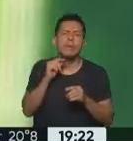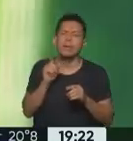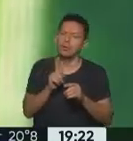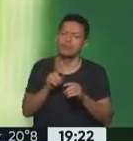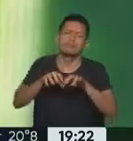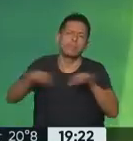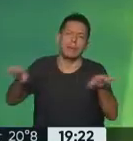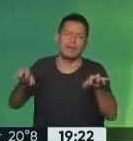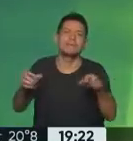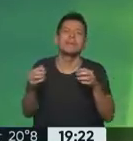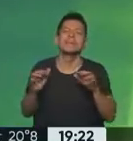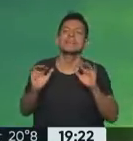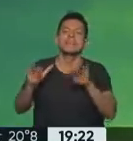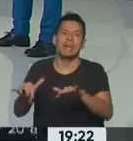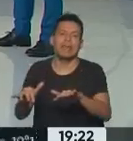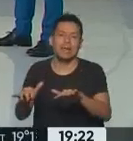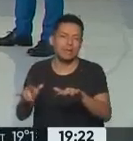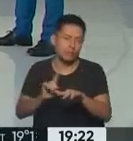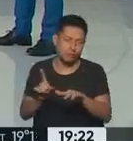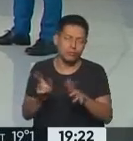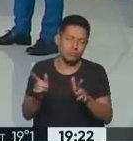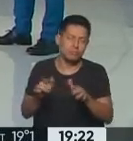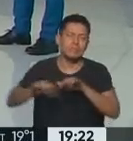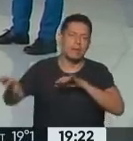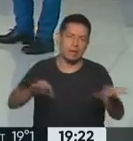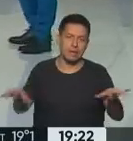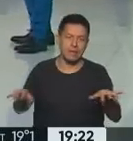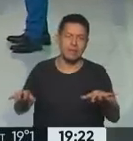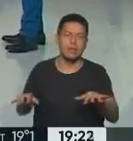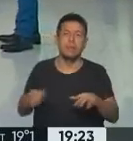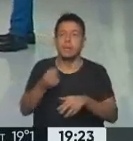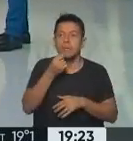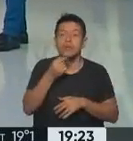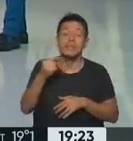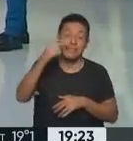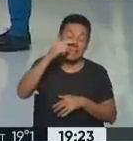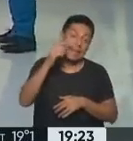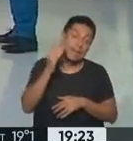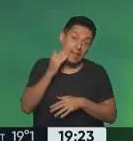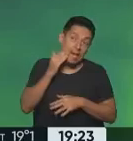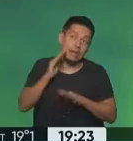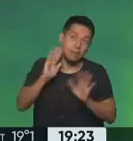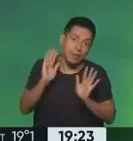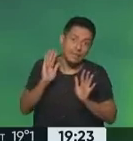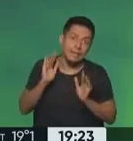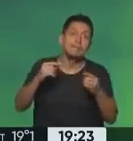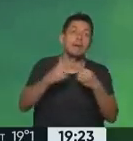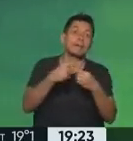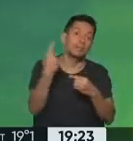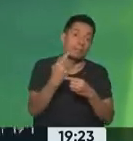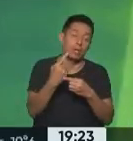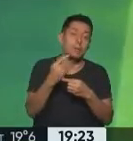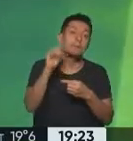crucen las hinchadas. Exactamente, o a la misma hora o similar. Digamos, 19 horas sería el horario elegido para el primer partido,